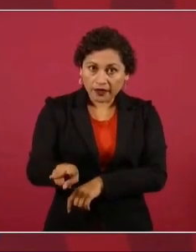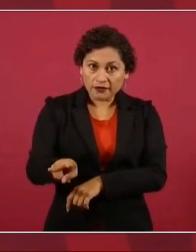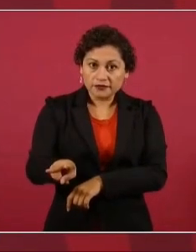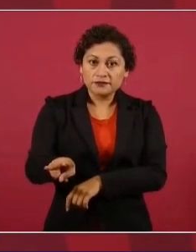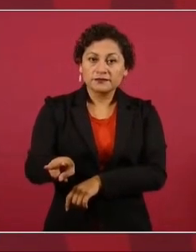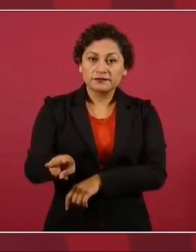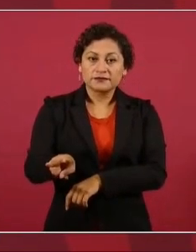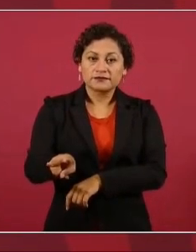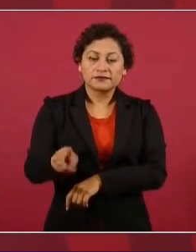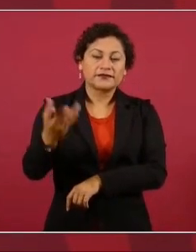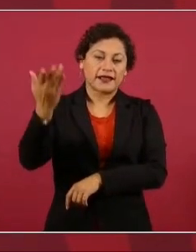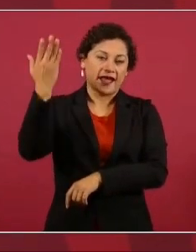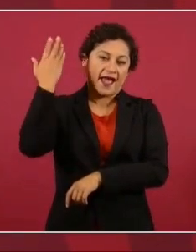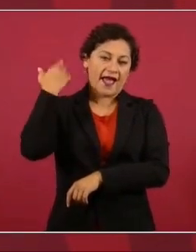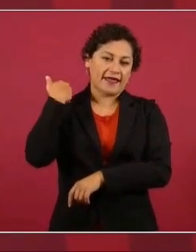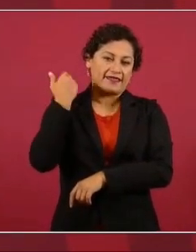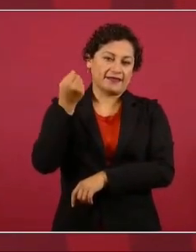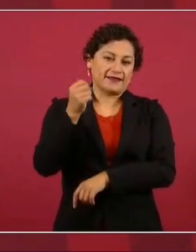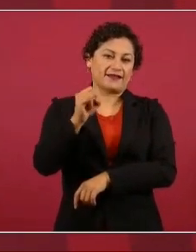Pero